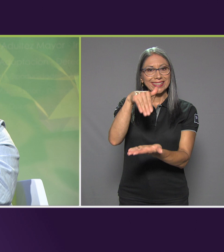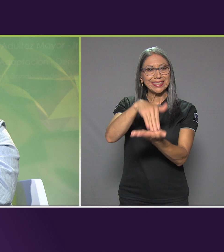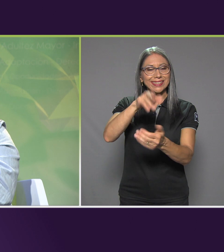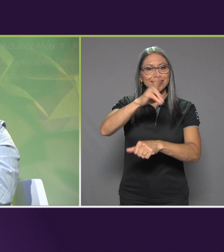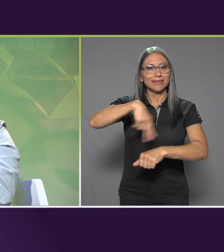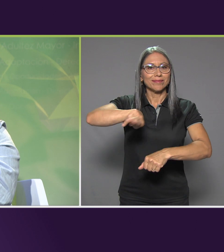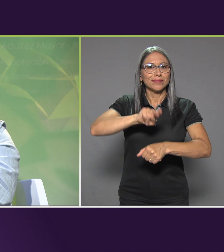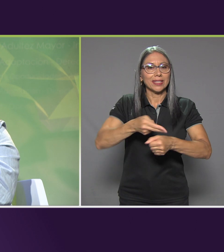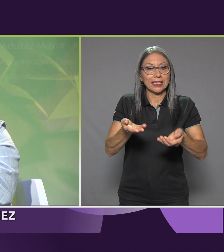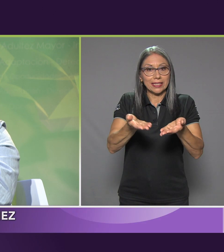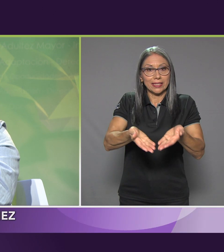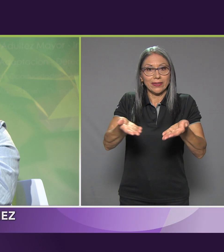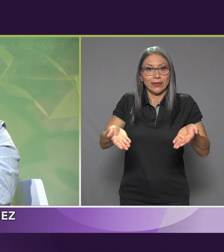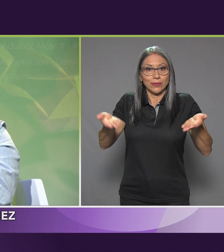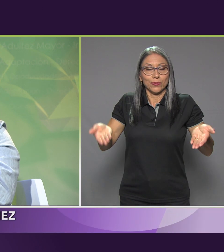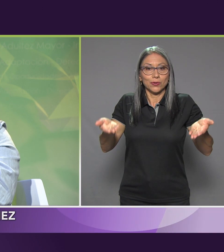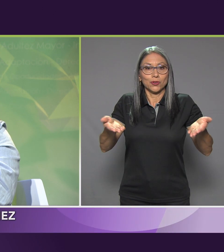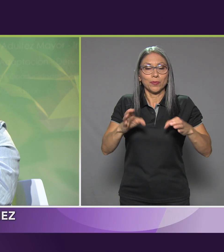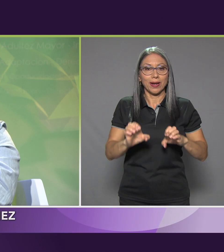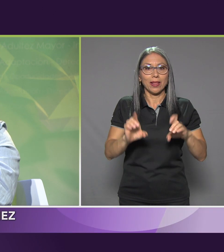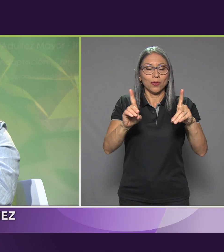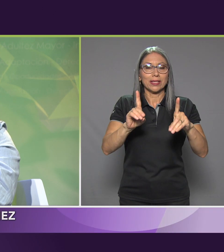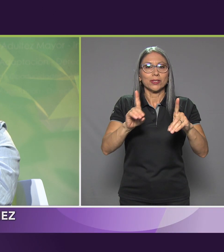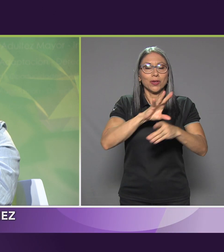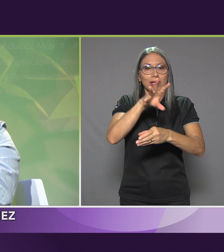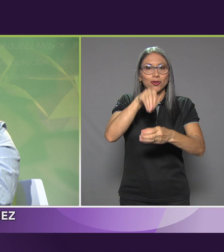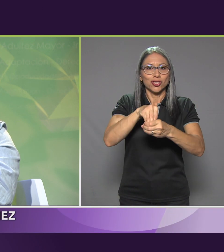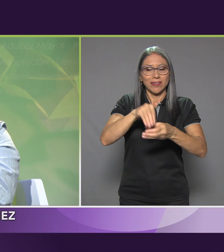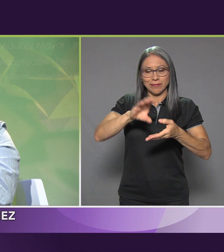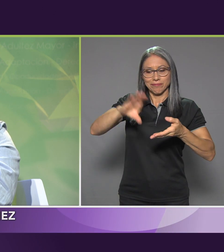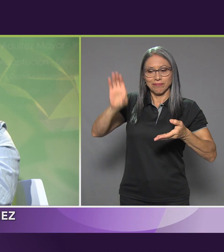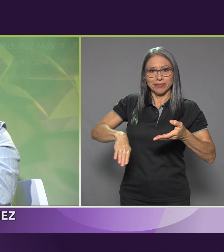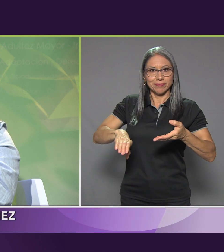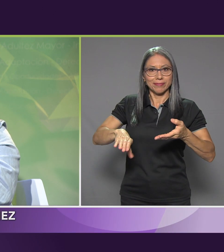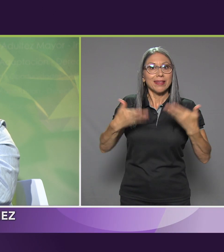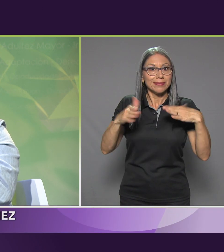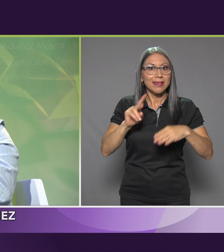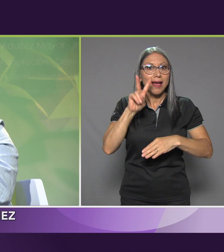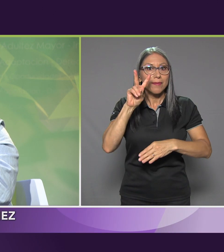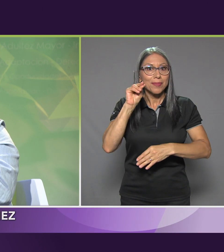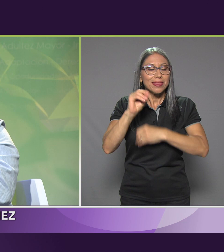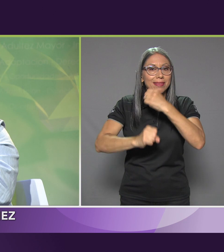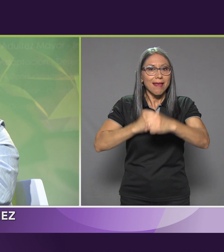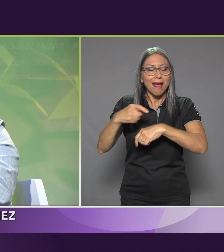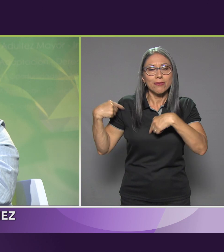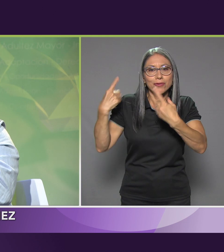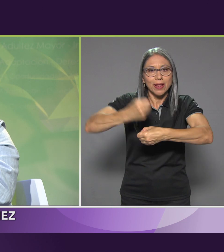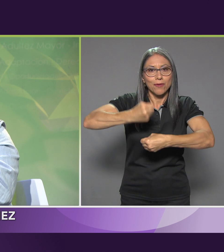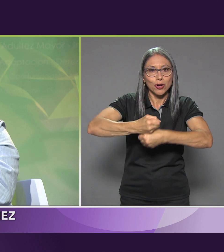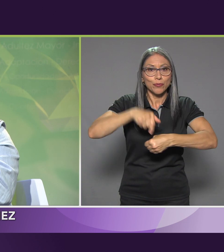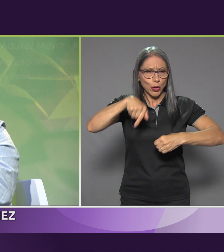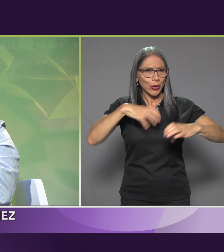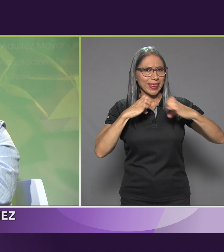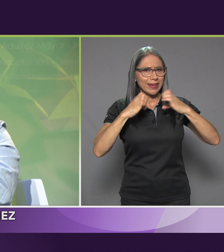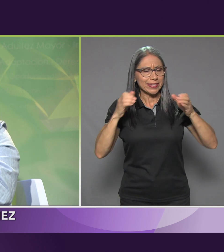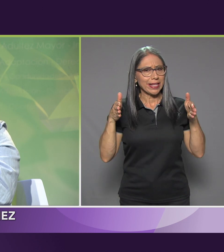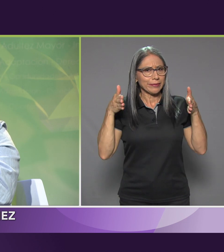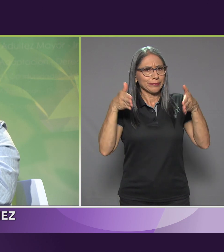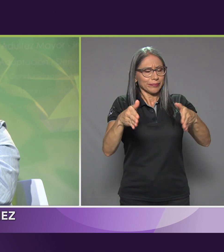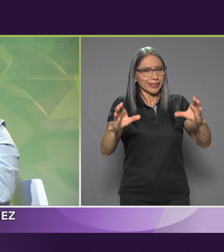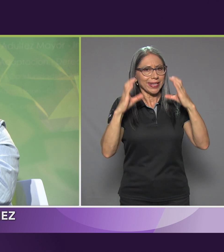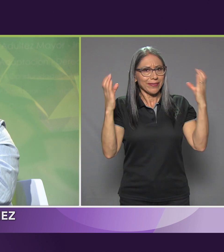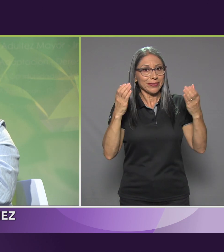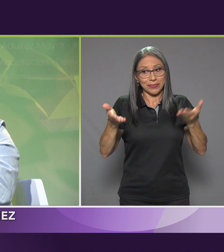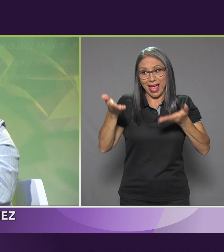El Centro Nacional de Recursos para la Educación Inclusiva celebra 20 años de labor. Hoy dedicamos nuestra entrevista de estudio a esta